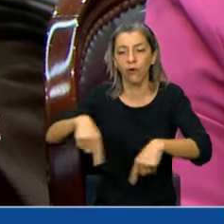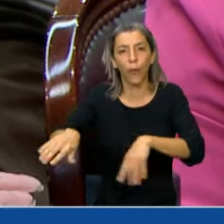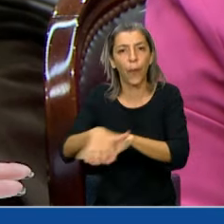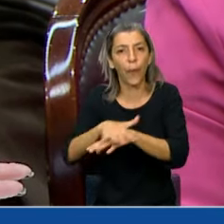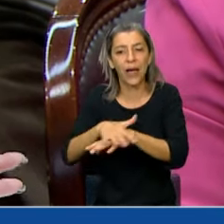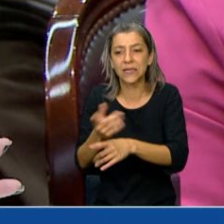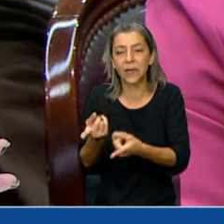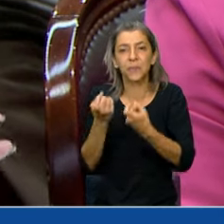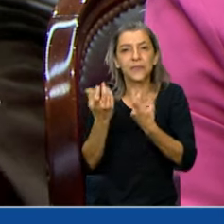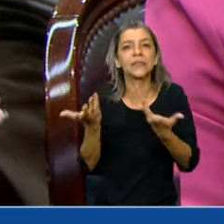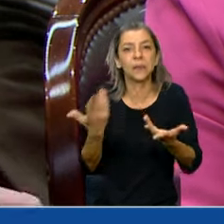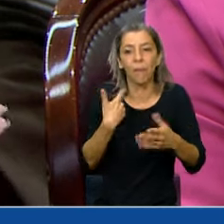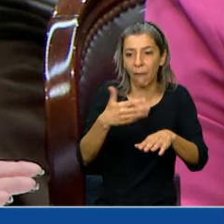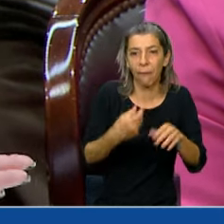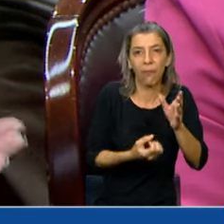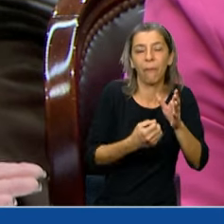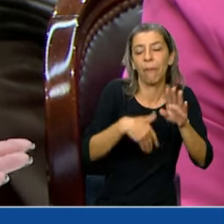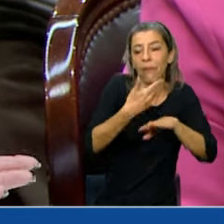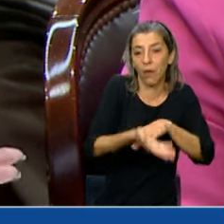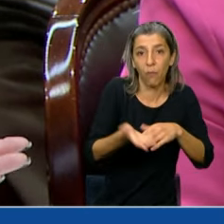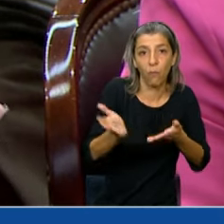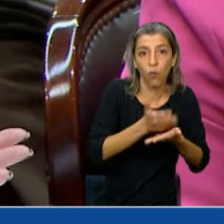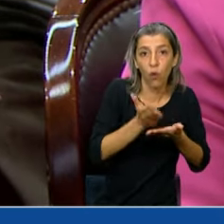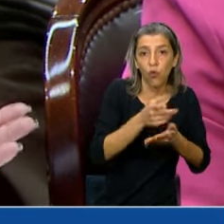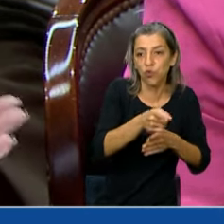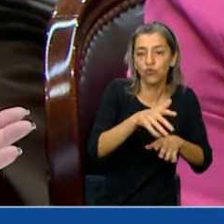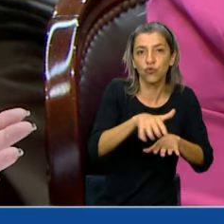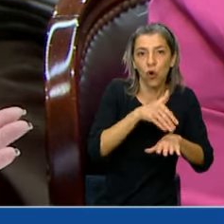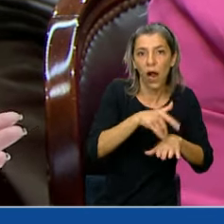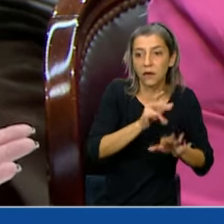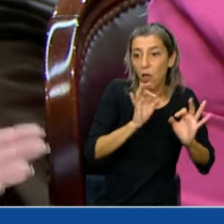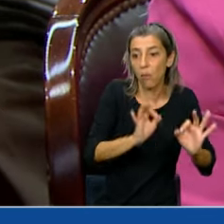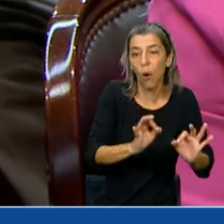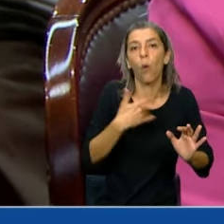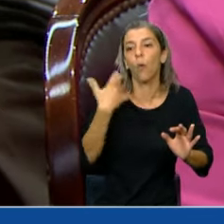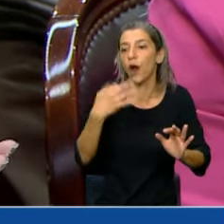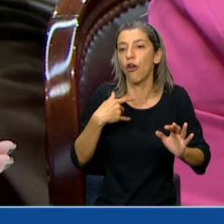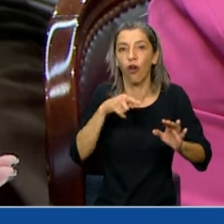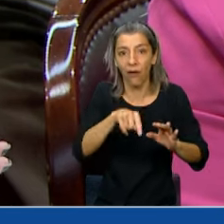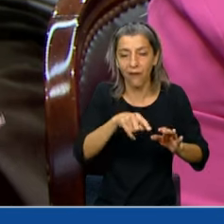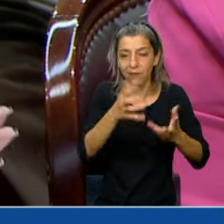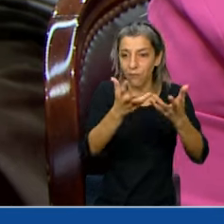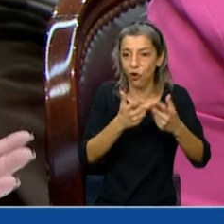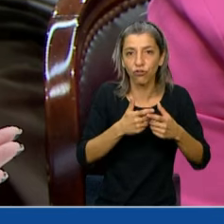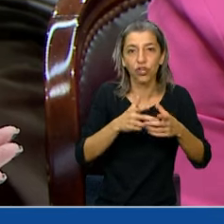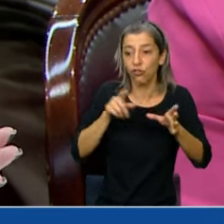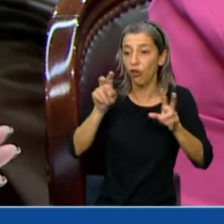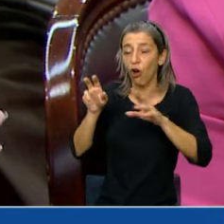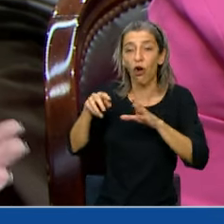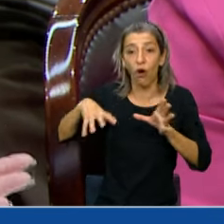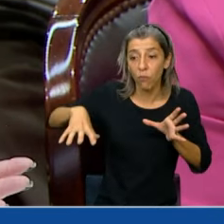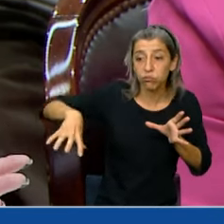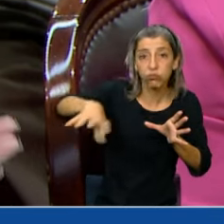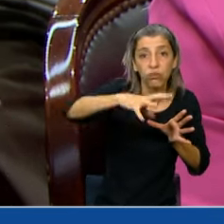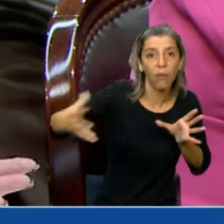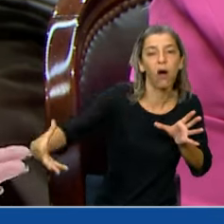proveedores locales por todo ello señora presidenta no me quiero extender más el miembro informante ha sido muy claro